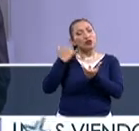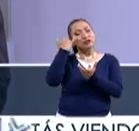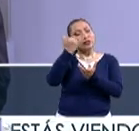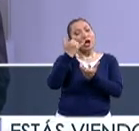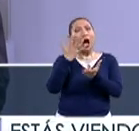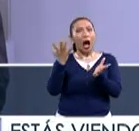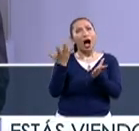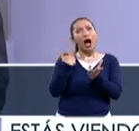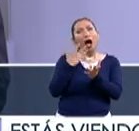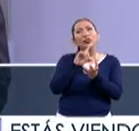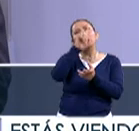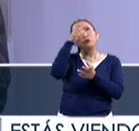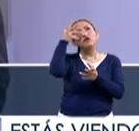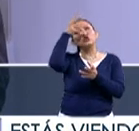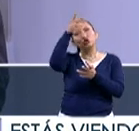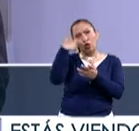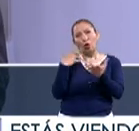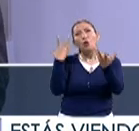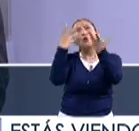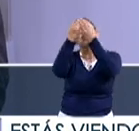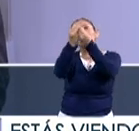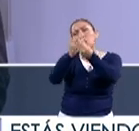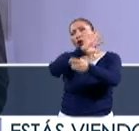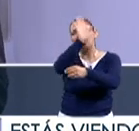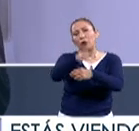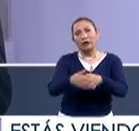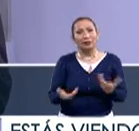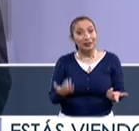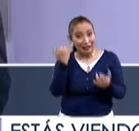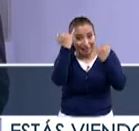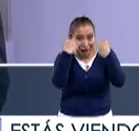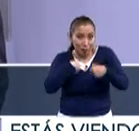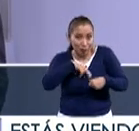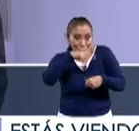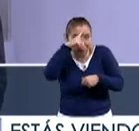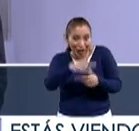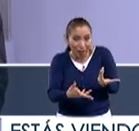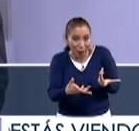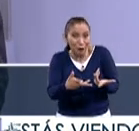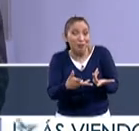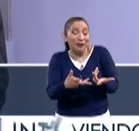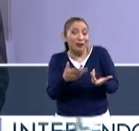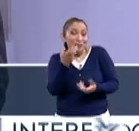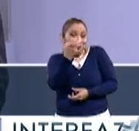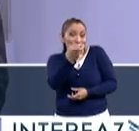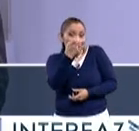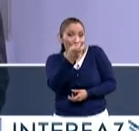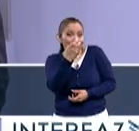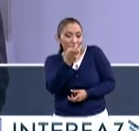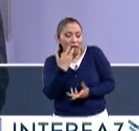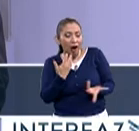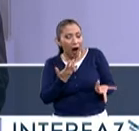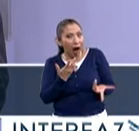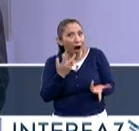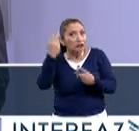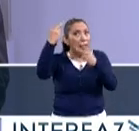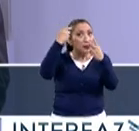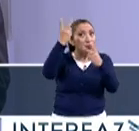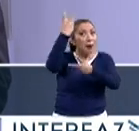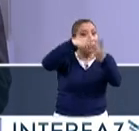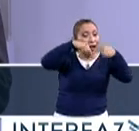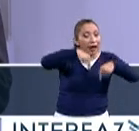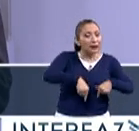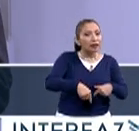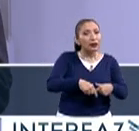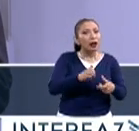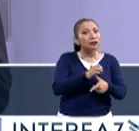a hacer compañía cuando también nos toque, ¿no? Entonces, en esta perspectiva, no tiene por